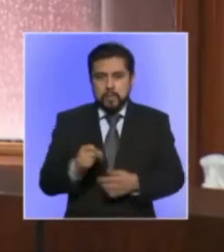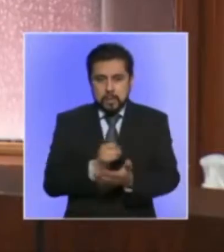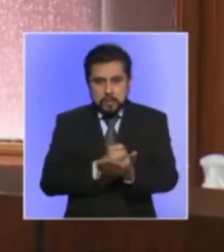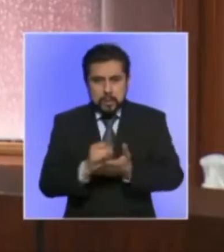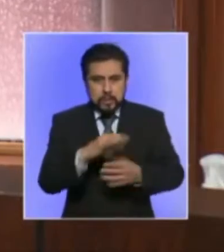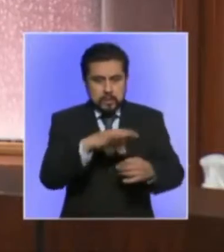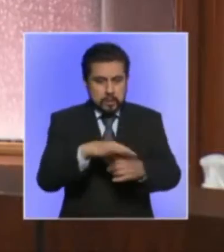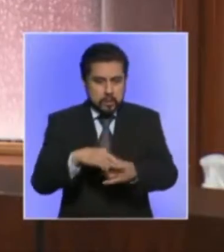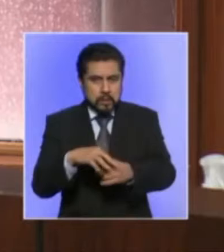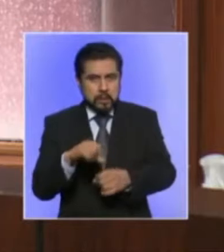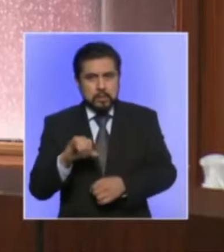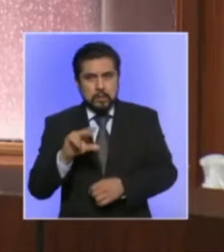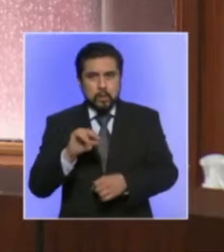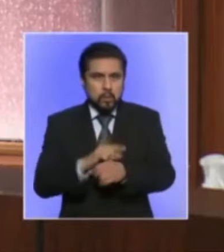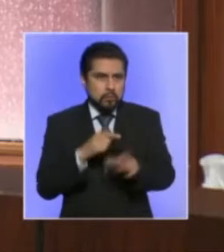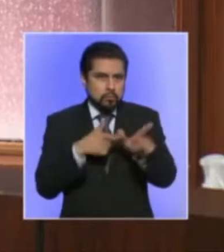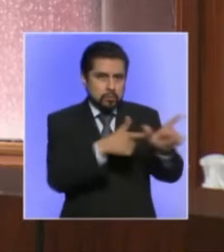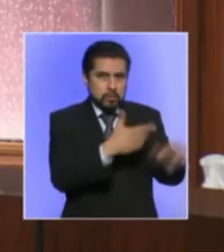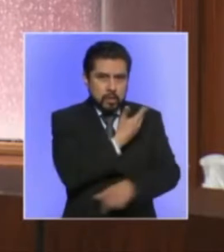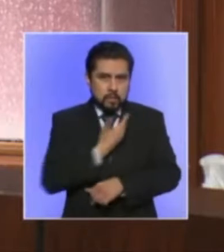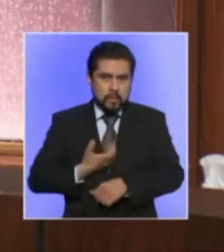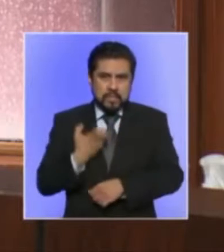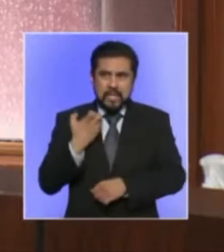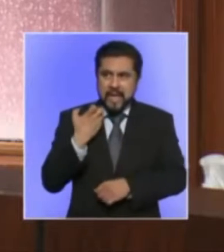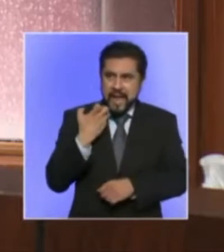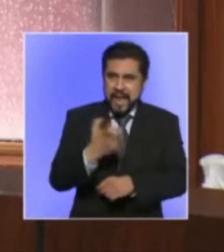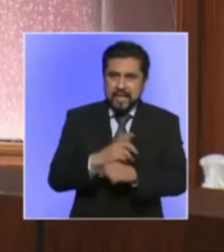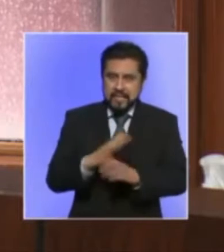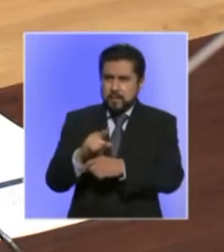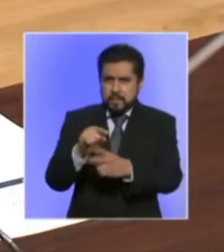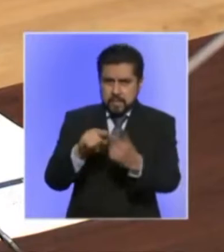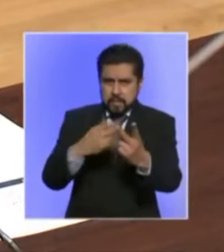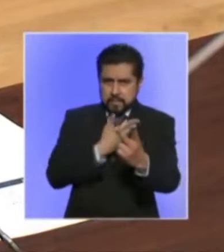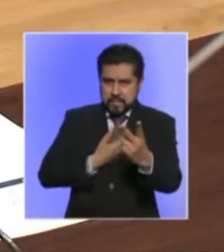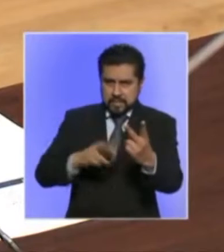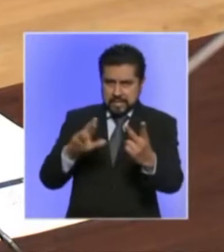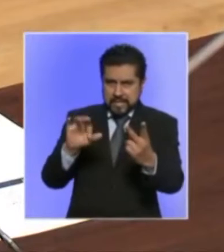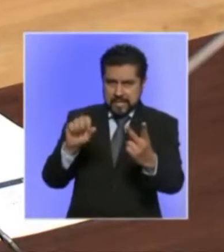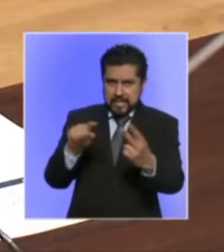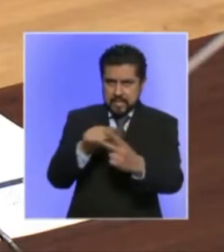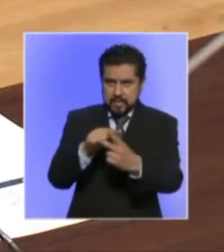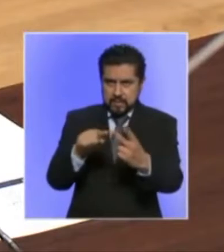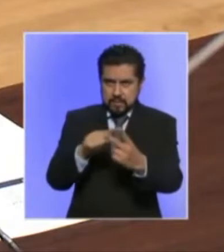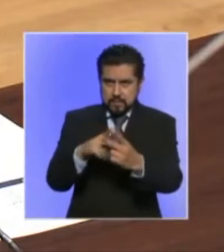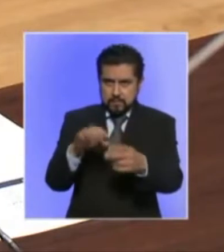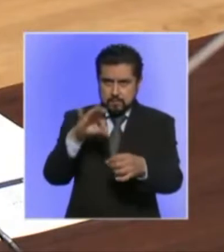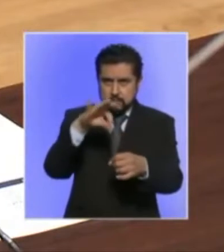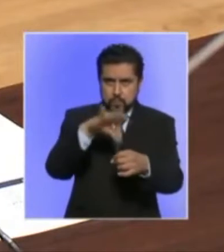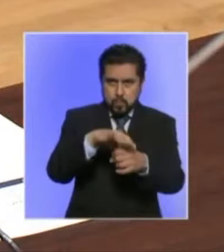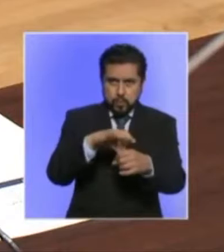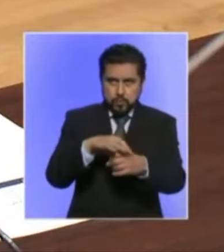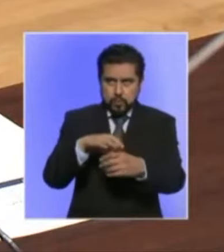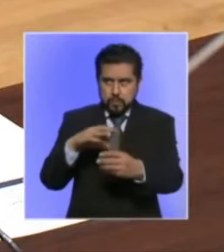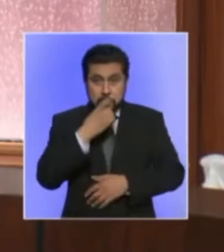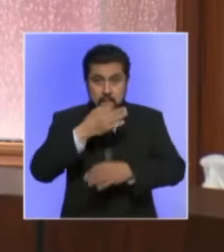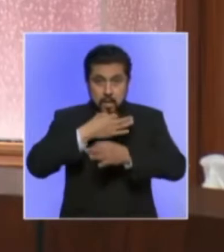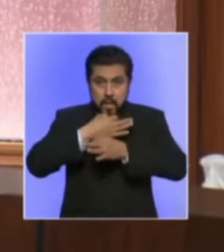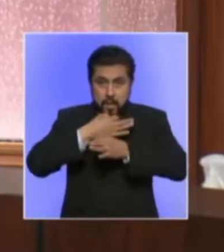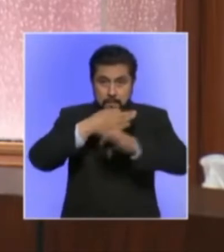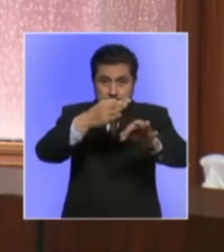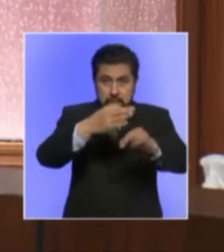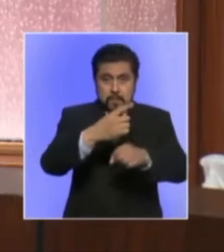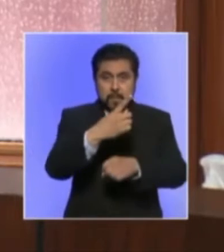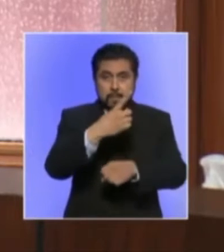que siga en la presidencia de la república lo que equivale al 90 y 1.86 por ciento los 280.000